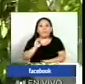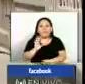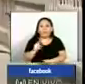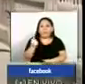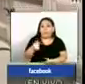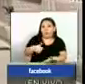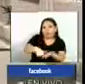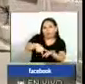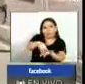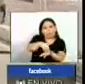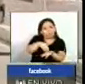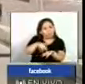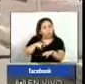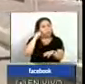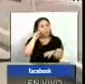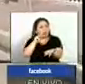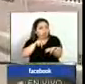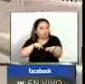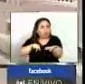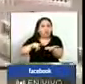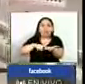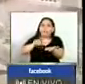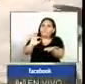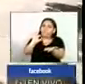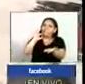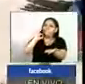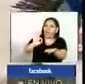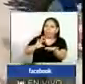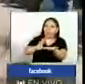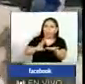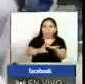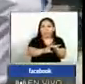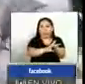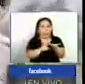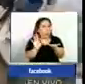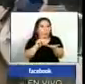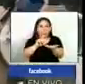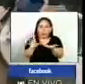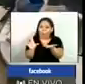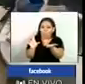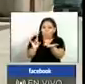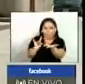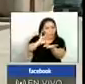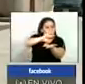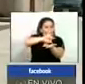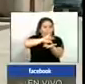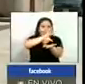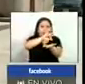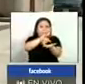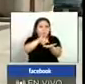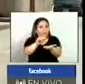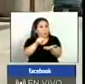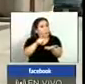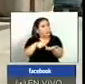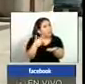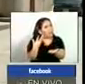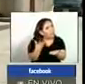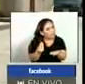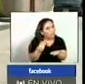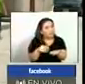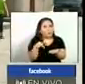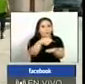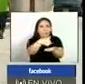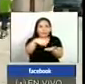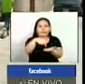un municipio que literalmente se está armando para evitar que el virus siga causando zozobra entre sus